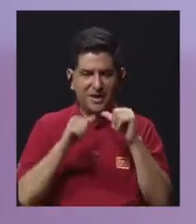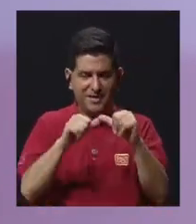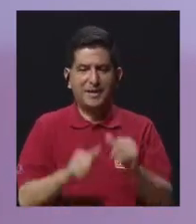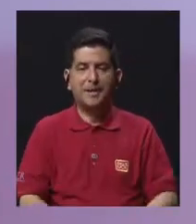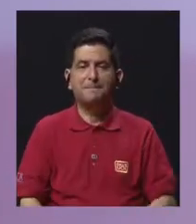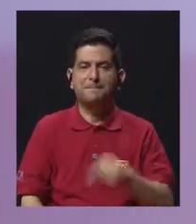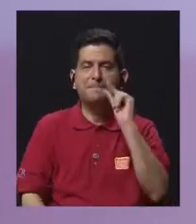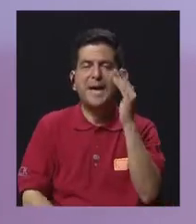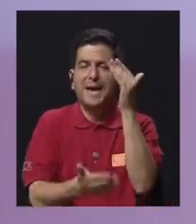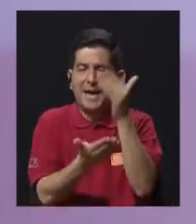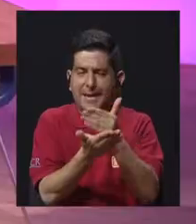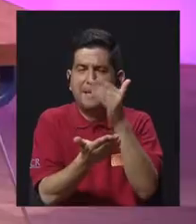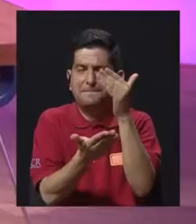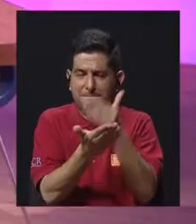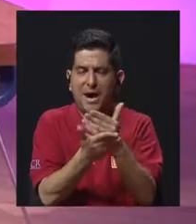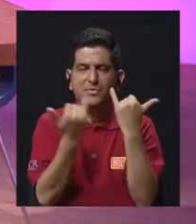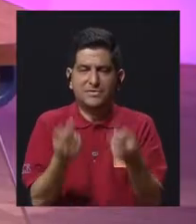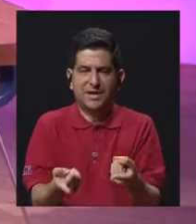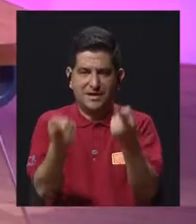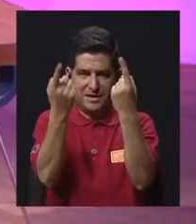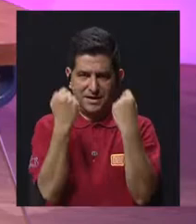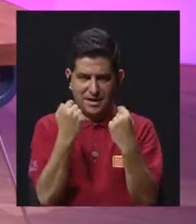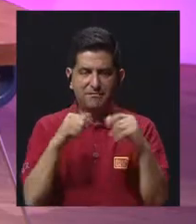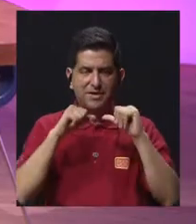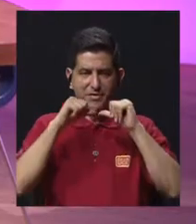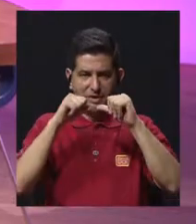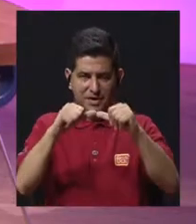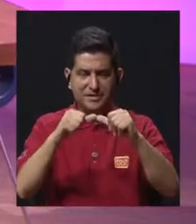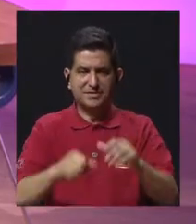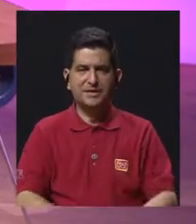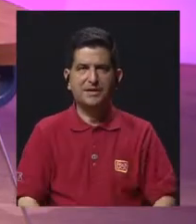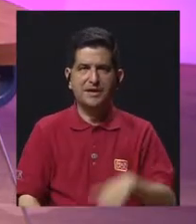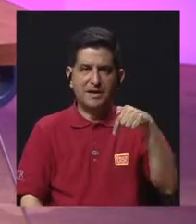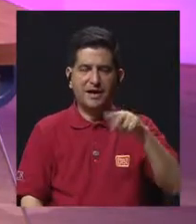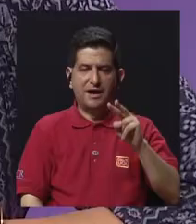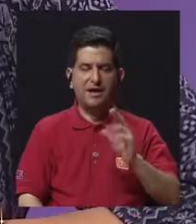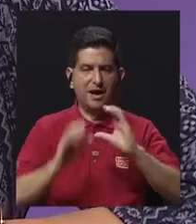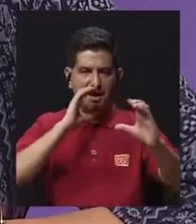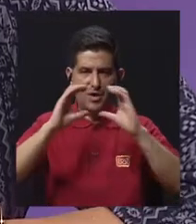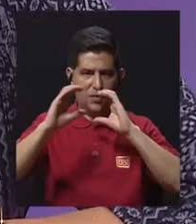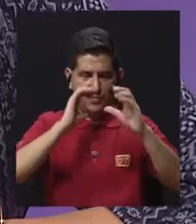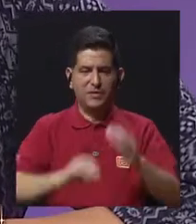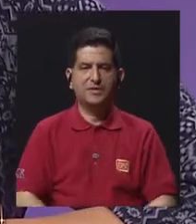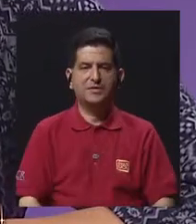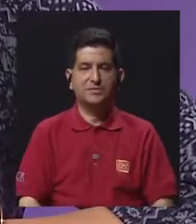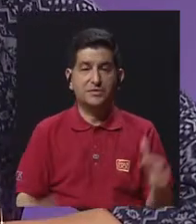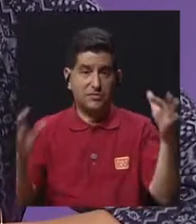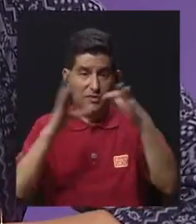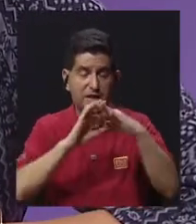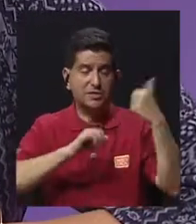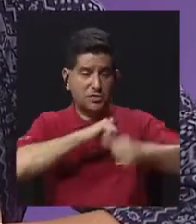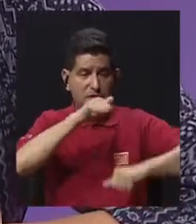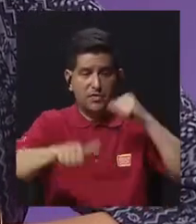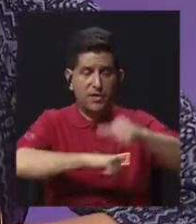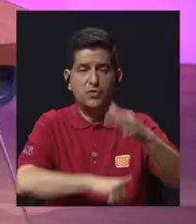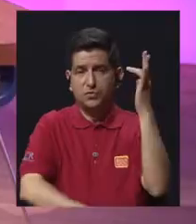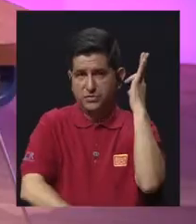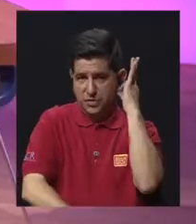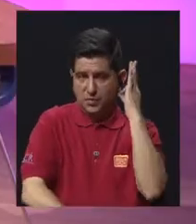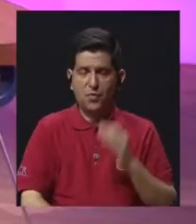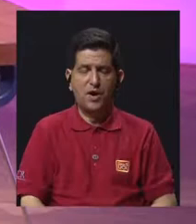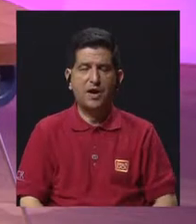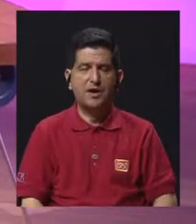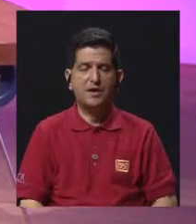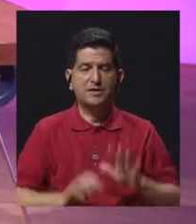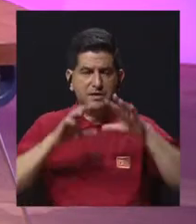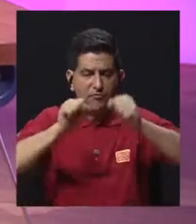Y voy a dejar a la compañera para que vamos a hacer una pequeña pausa y ya regresamos y continuamos con nuestra conversación